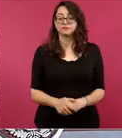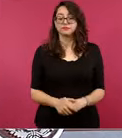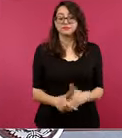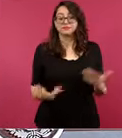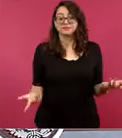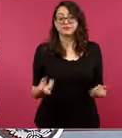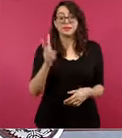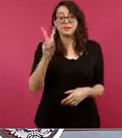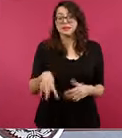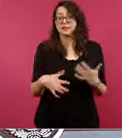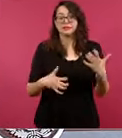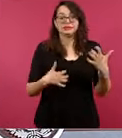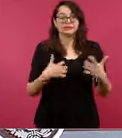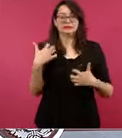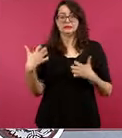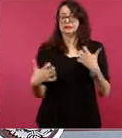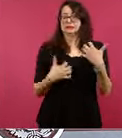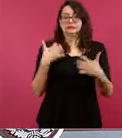de que se les